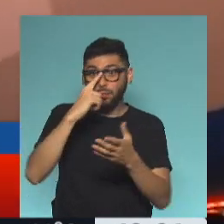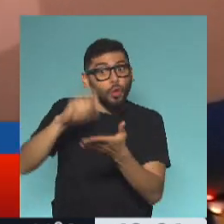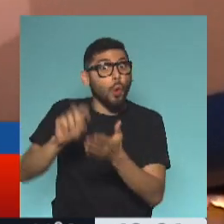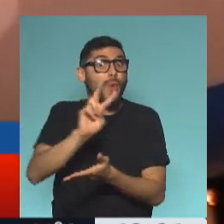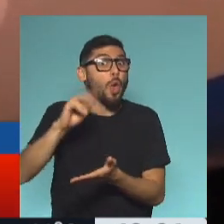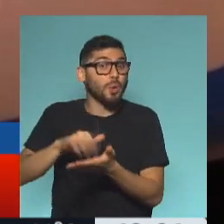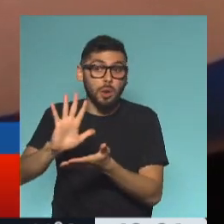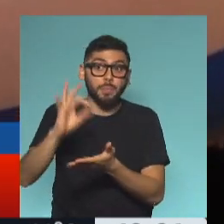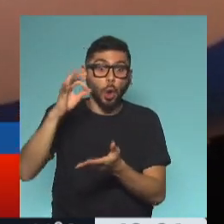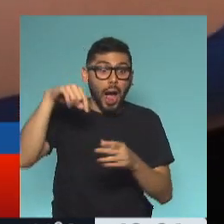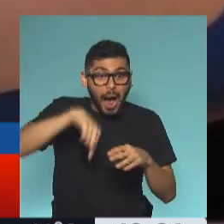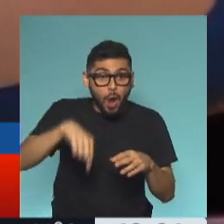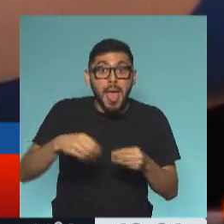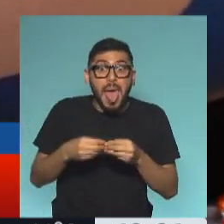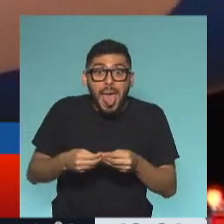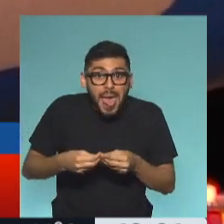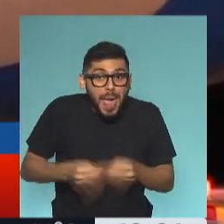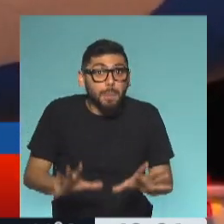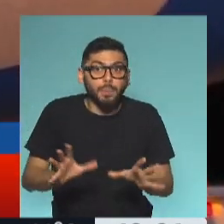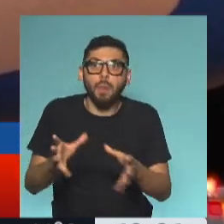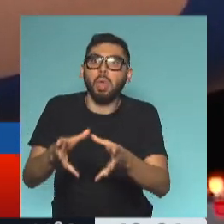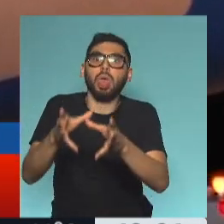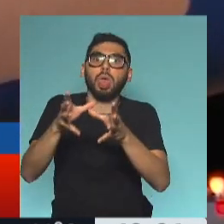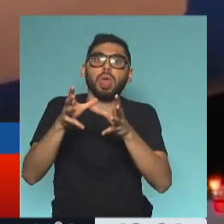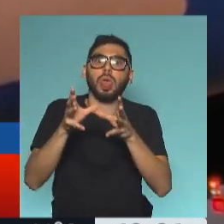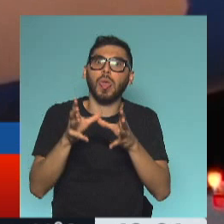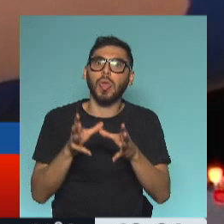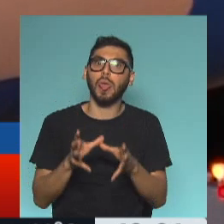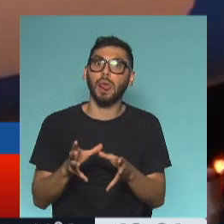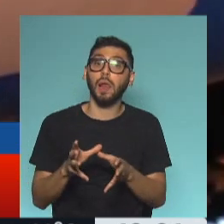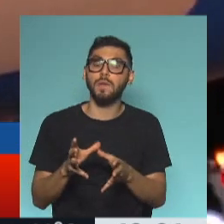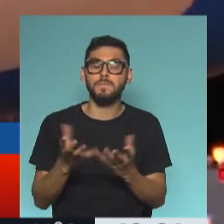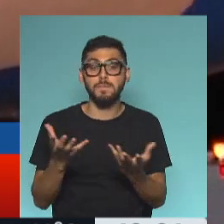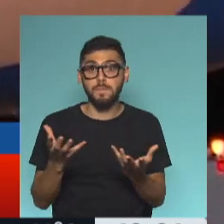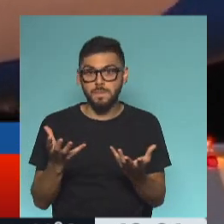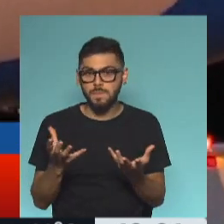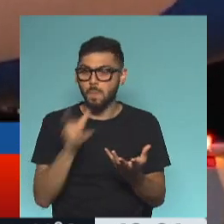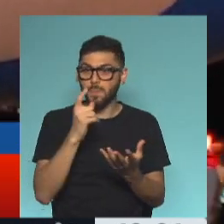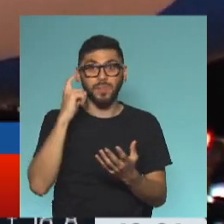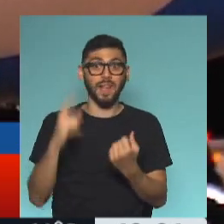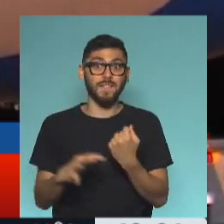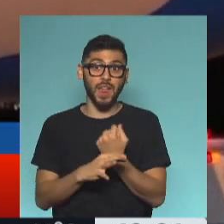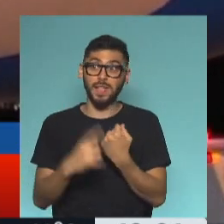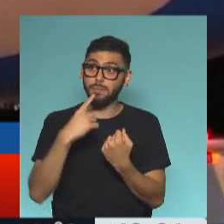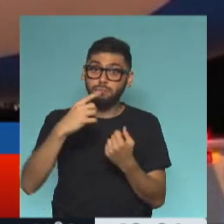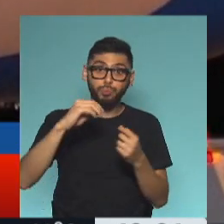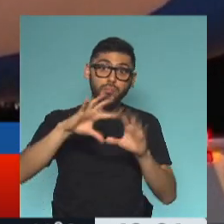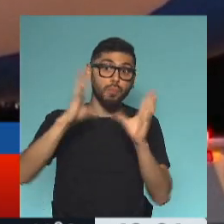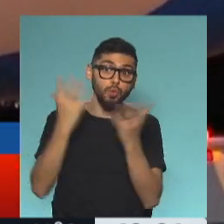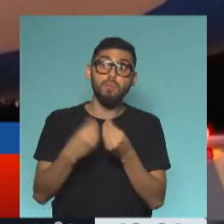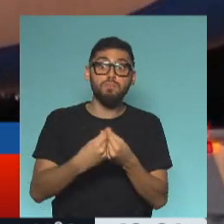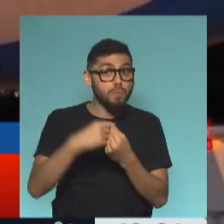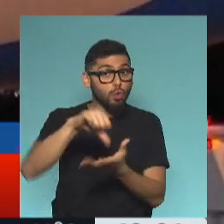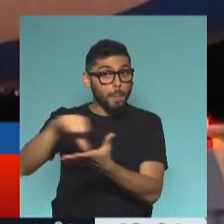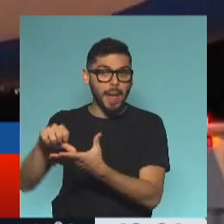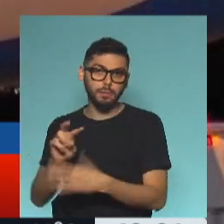novedades de esa vacuna. A partir de ese reconocimiento, que creo que podríamos escuchar en jefe de gabinete de varios países en el mundo,